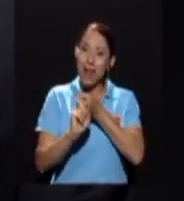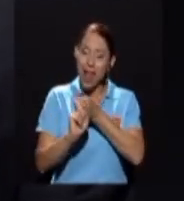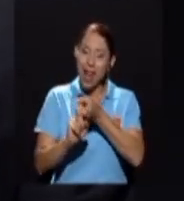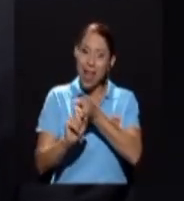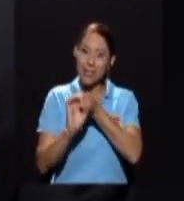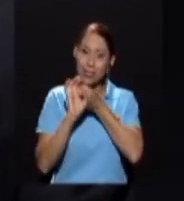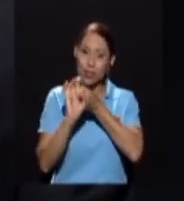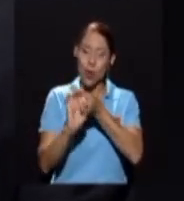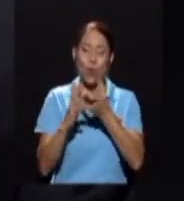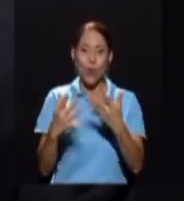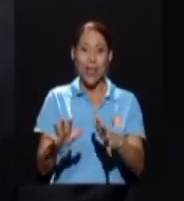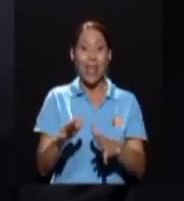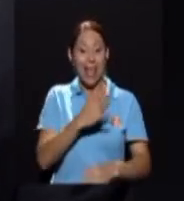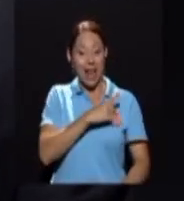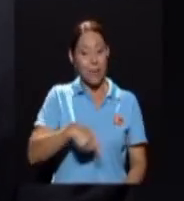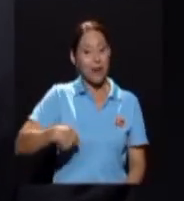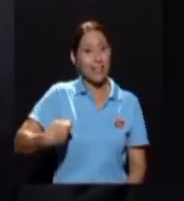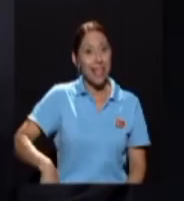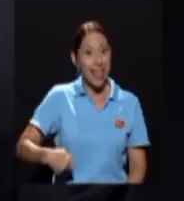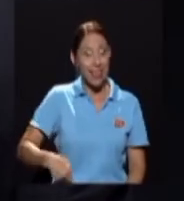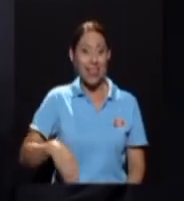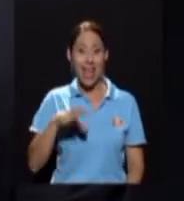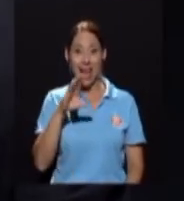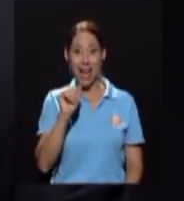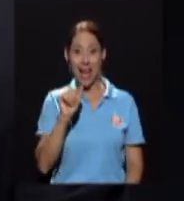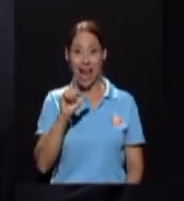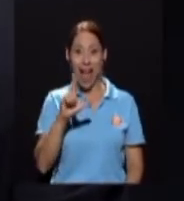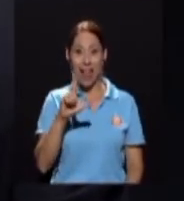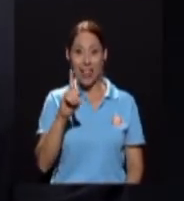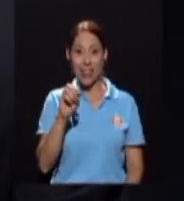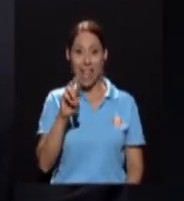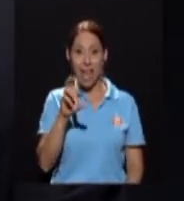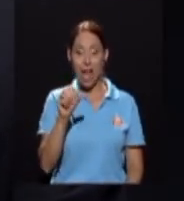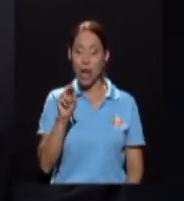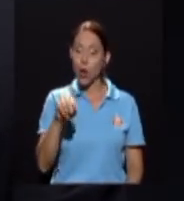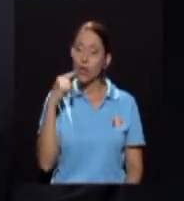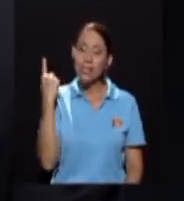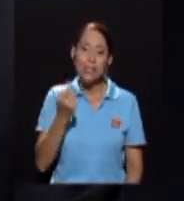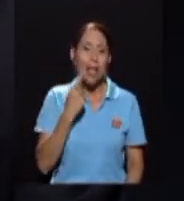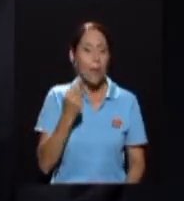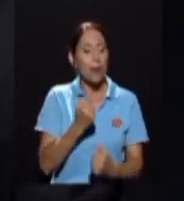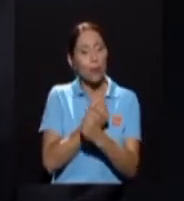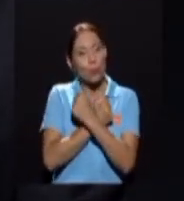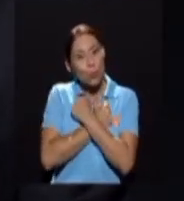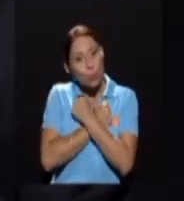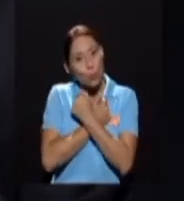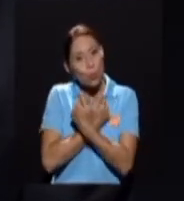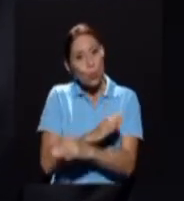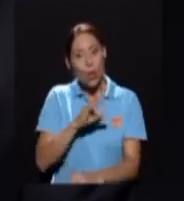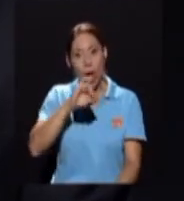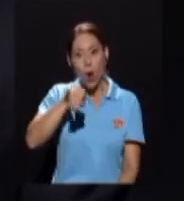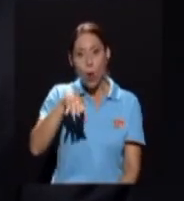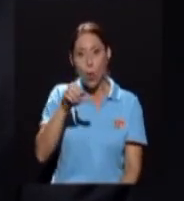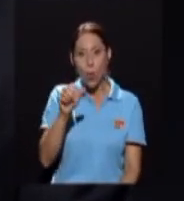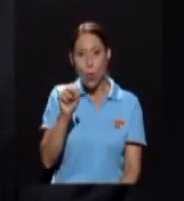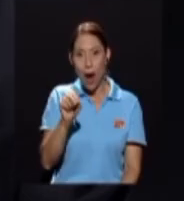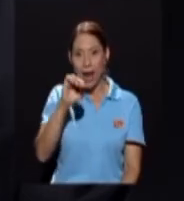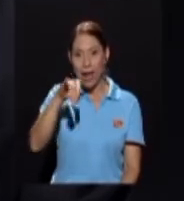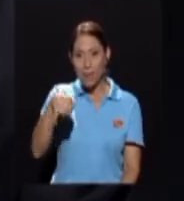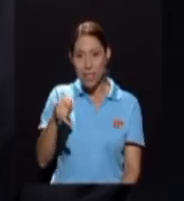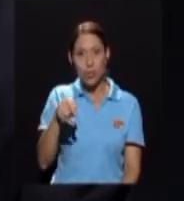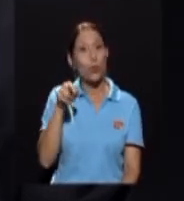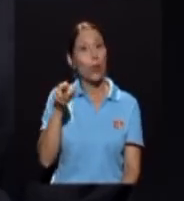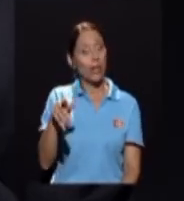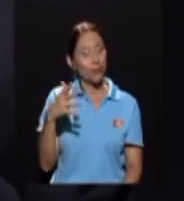el presidente Calderón siempre le guardó un enorme cariño a Juan Jaramillo. Eso lo reconoció en todas partes.